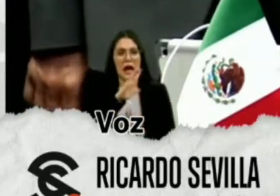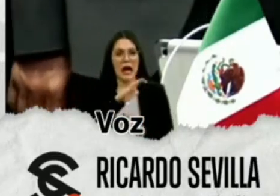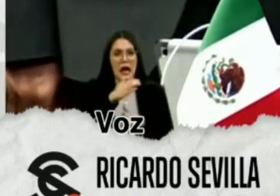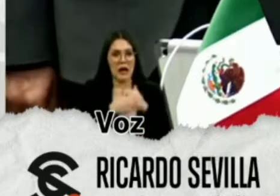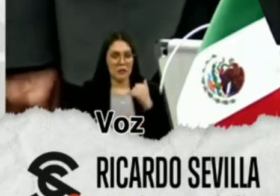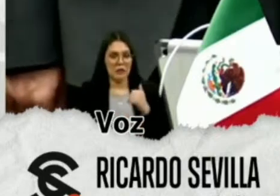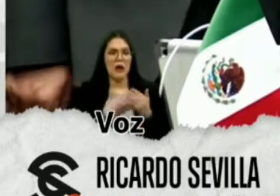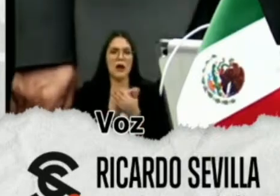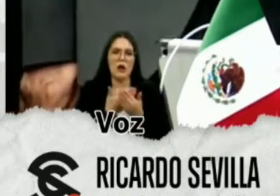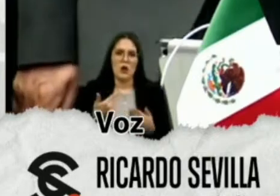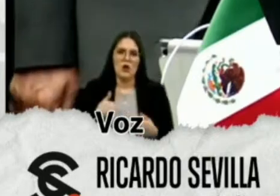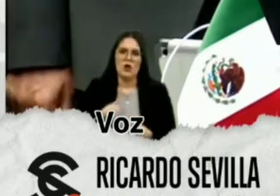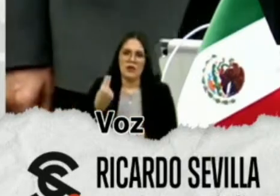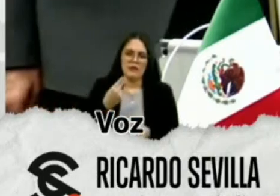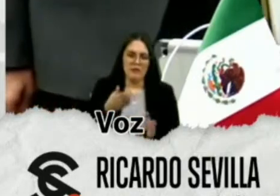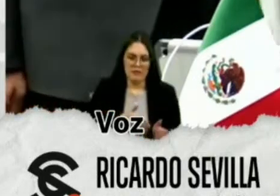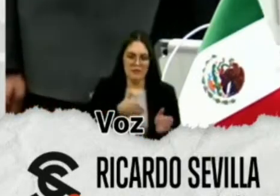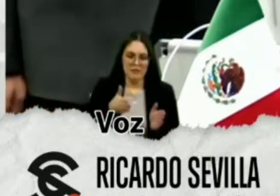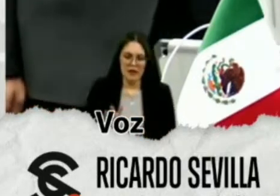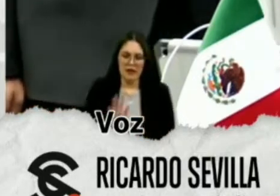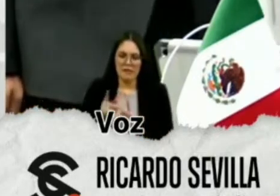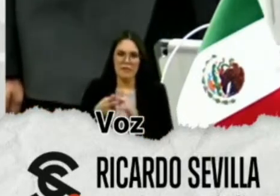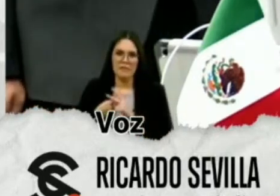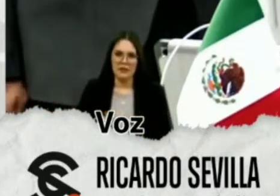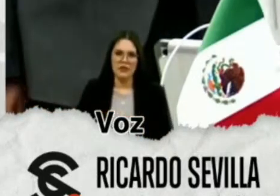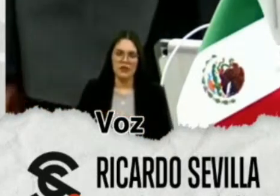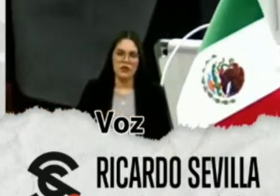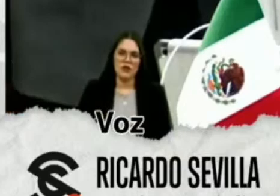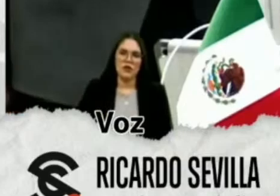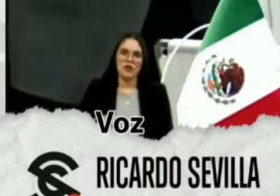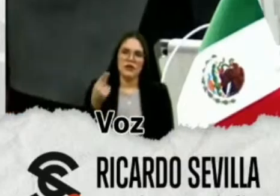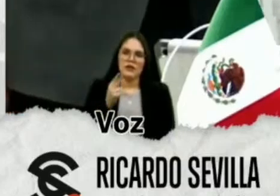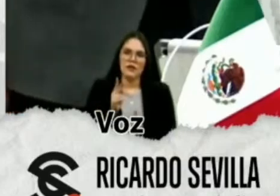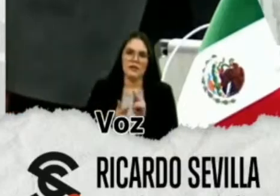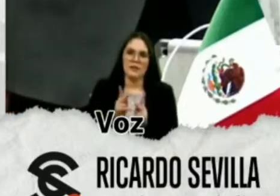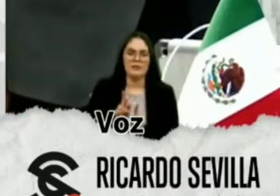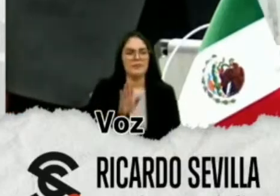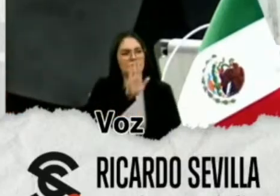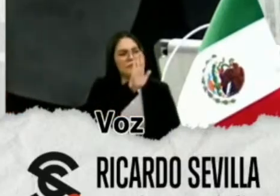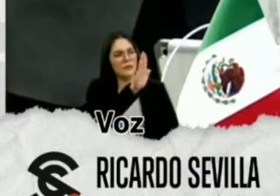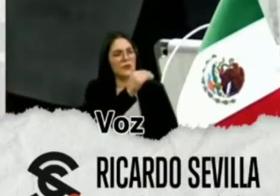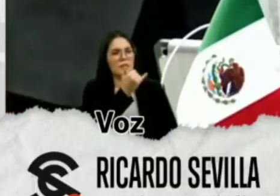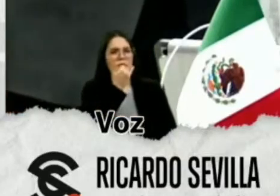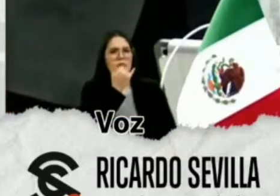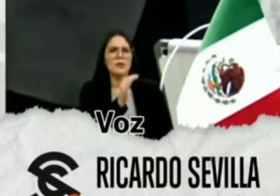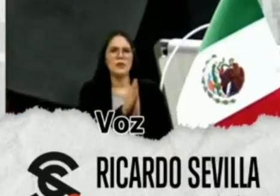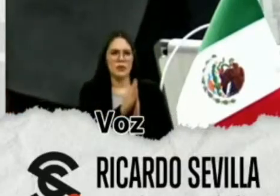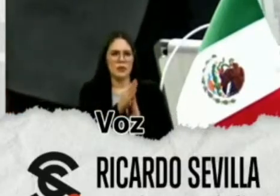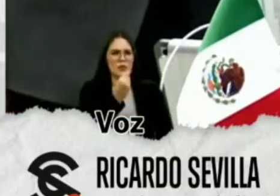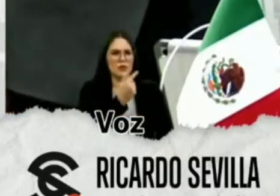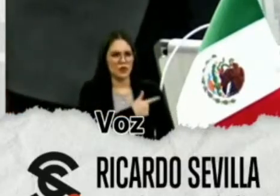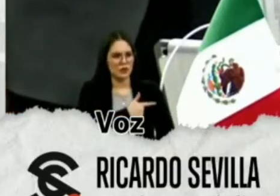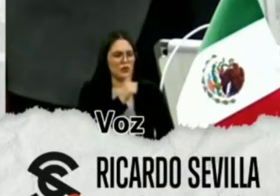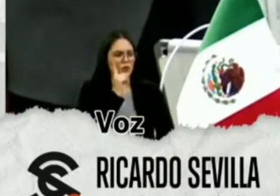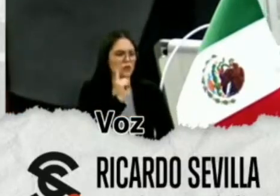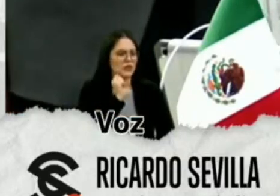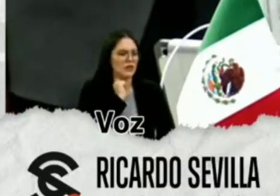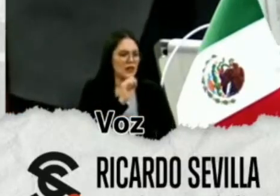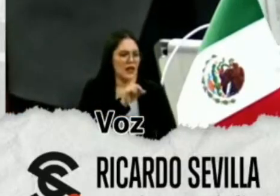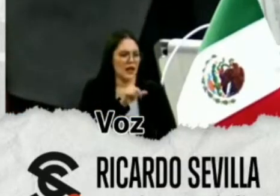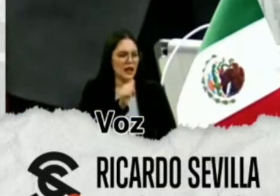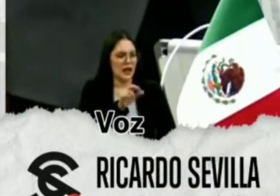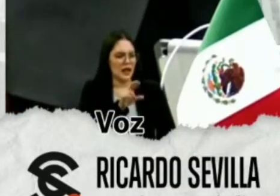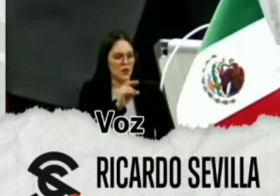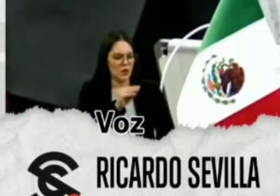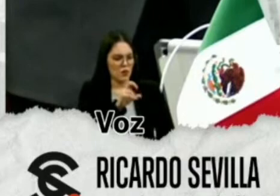Sin embargo, este hecho histórico va a quedar como el antecedente de lo que vendrá después, que es